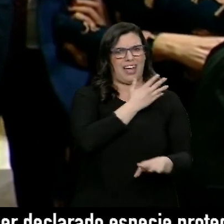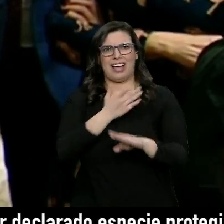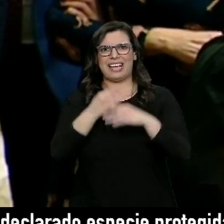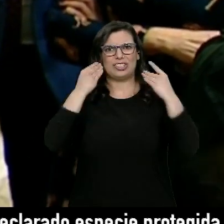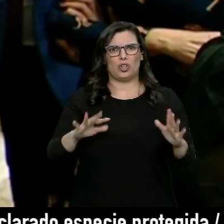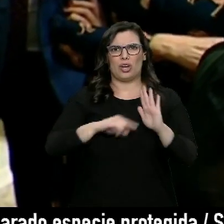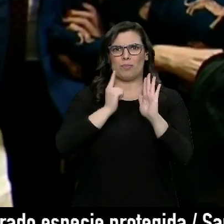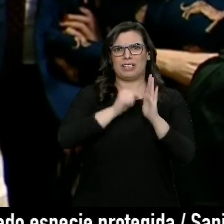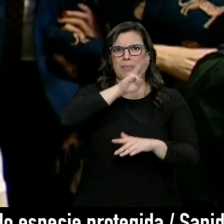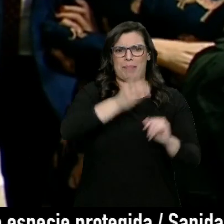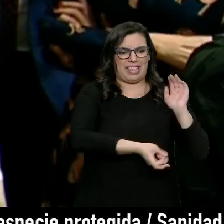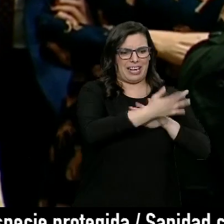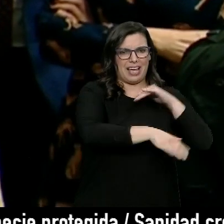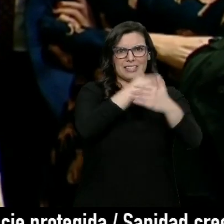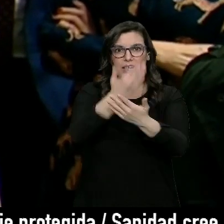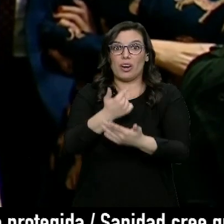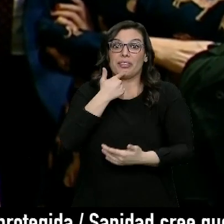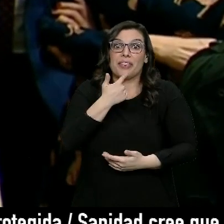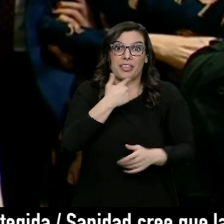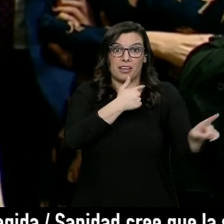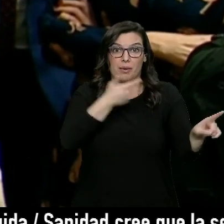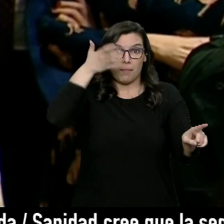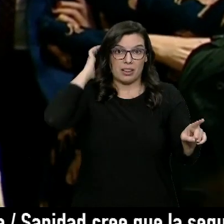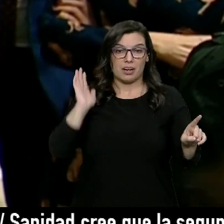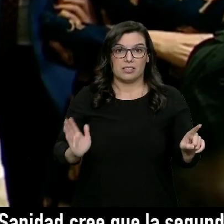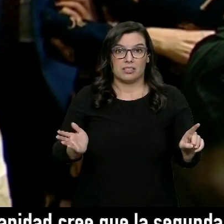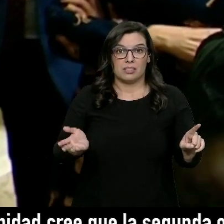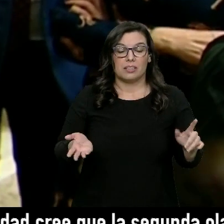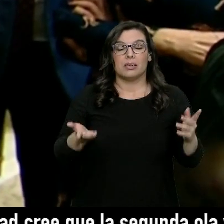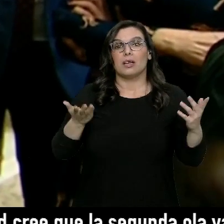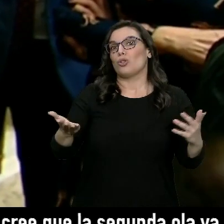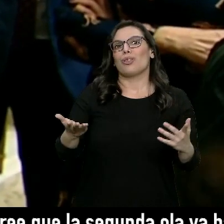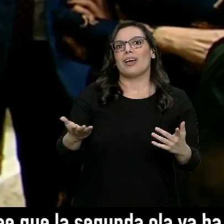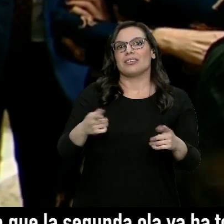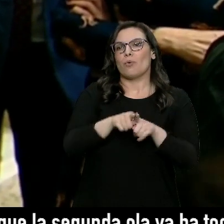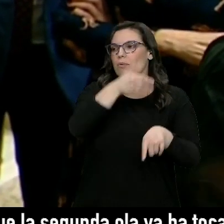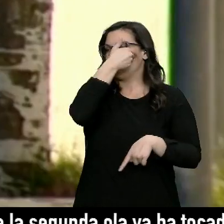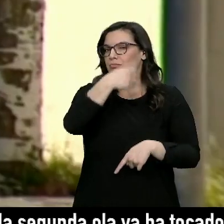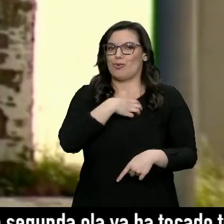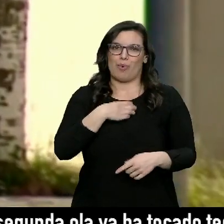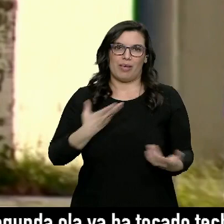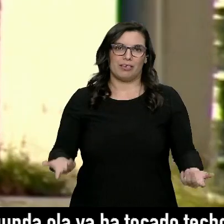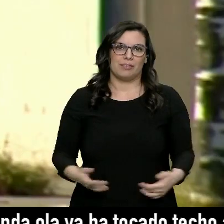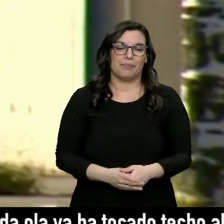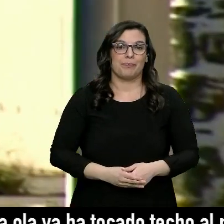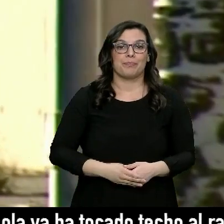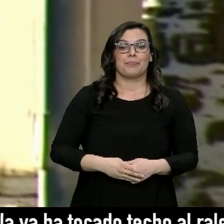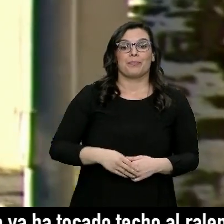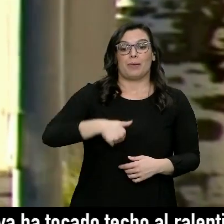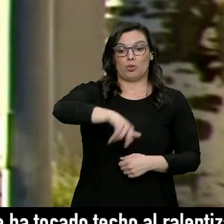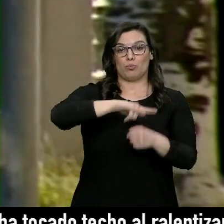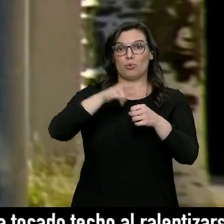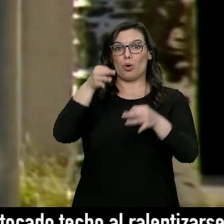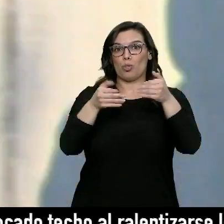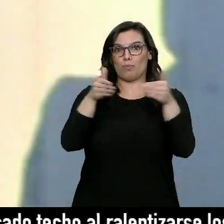Popular, según lo que cuenta el señor Bárcenas. Por lo tanto, es muy difícil sustraerse de ello. En el juicio que comienza este